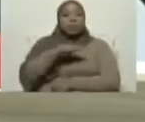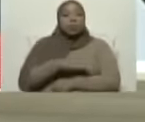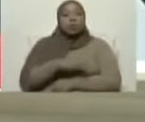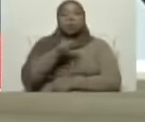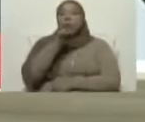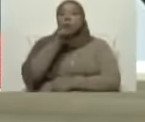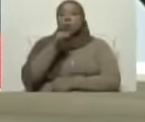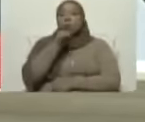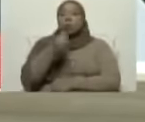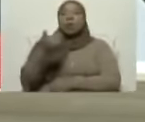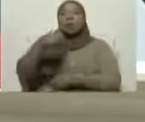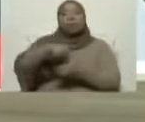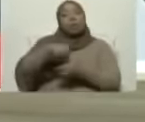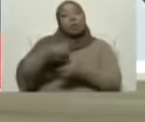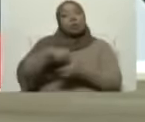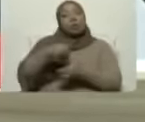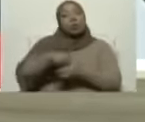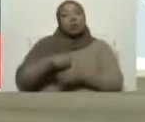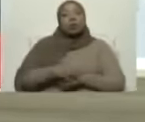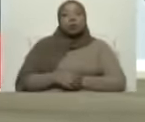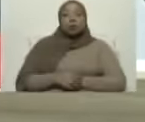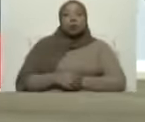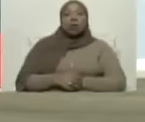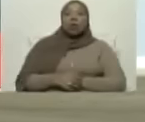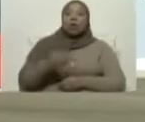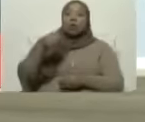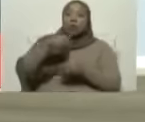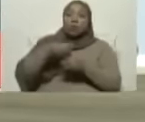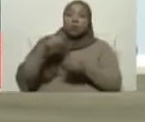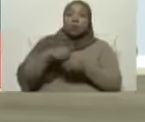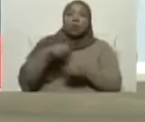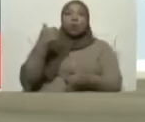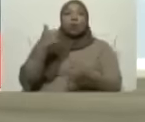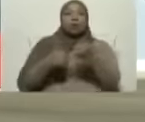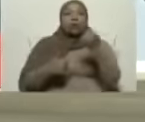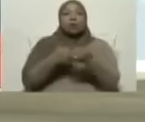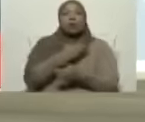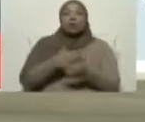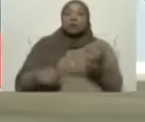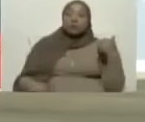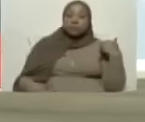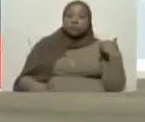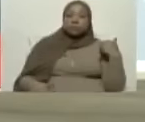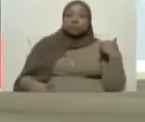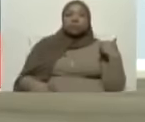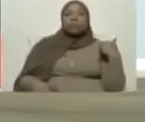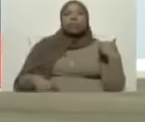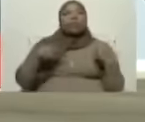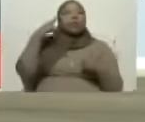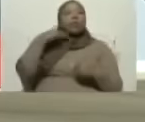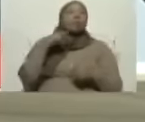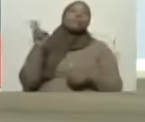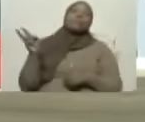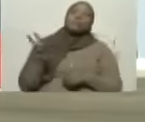veeduría electoral en las elecciones del cargo de presidente de la República